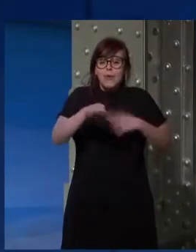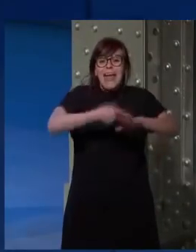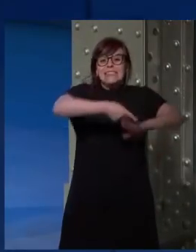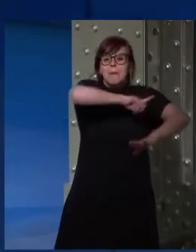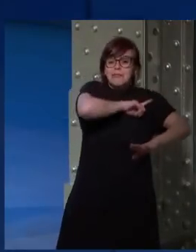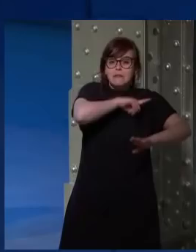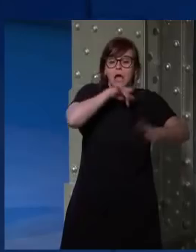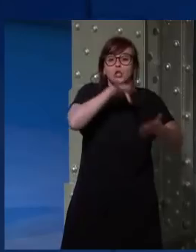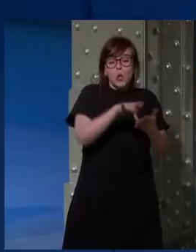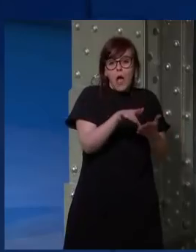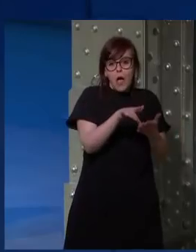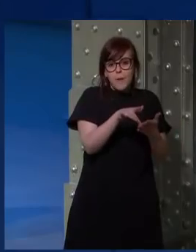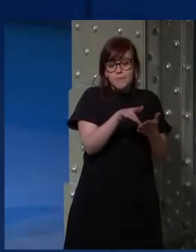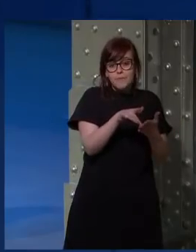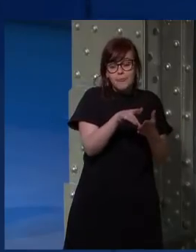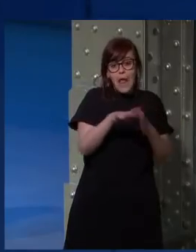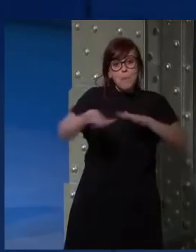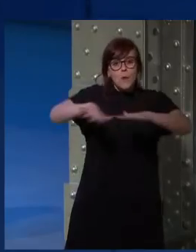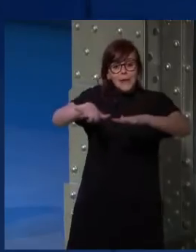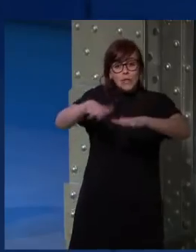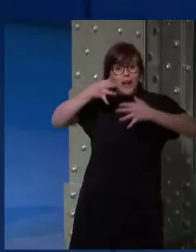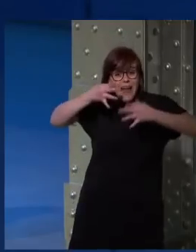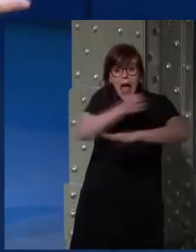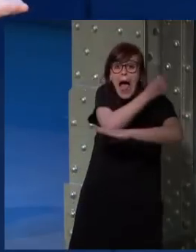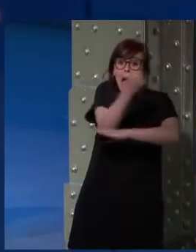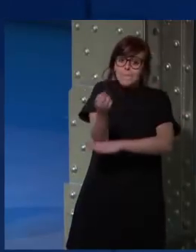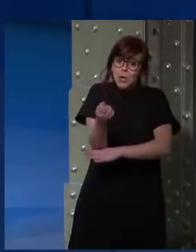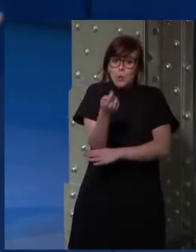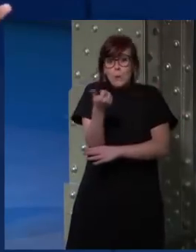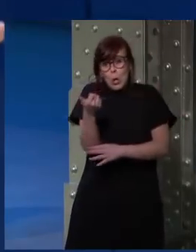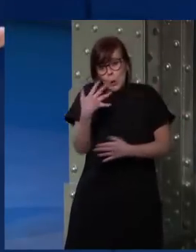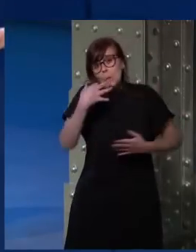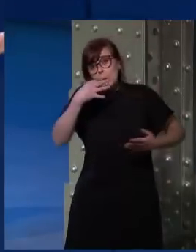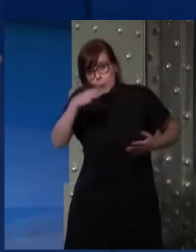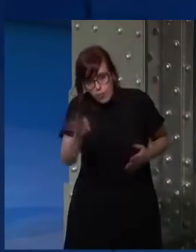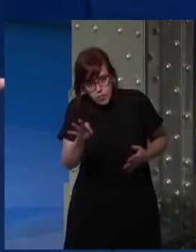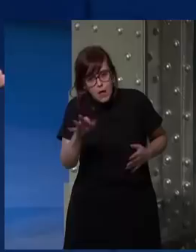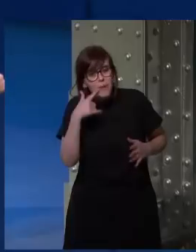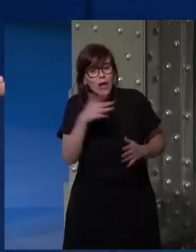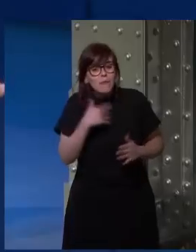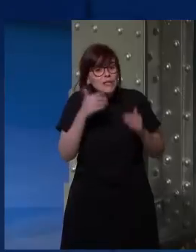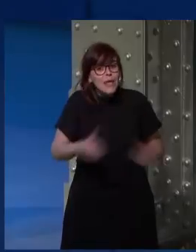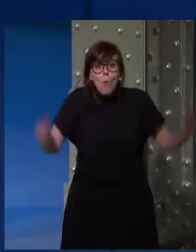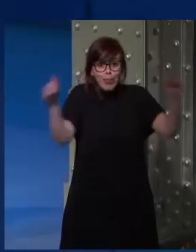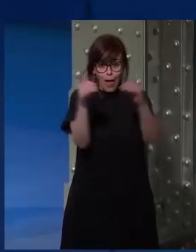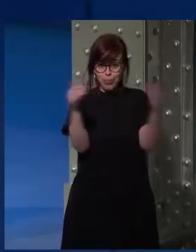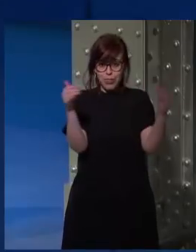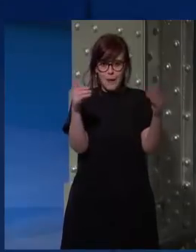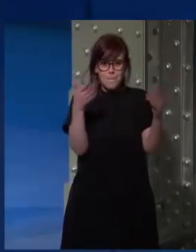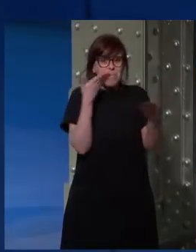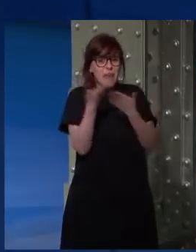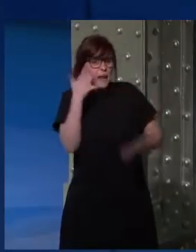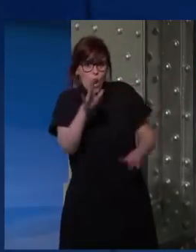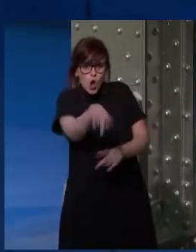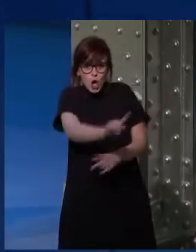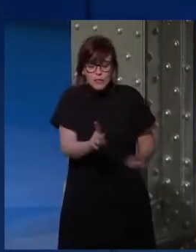a la causa real, que es lo que estamos diciendo. Igualdad, o sea, no estamos pidiendo nada extraño. La